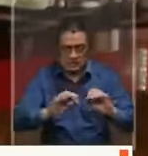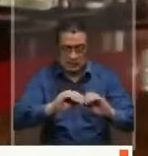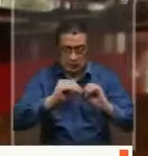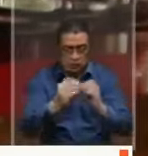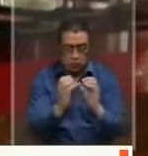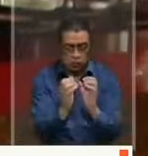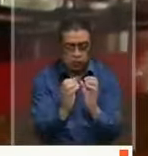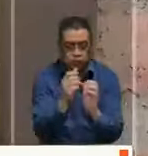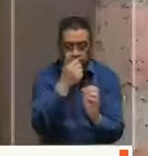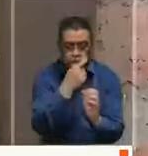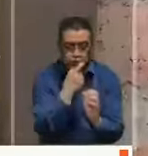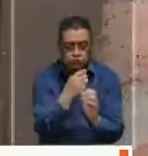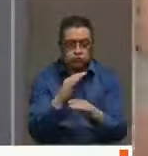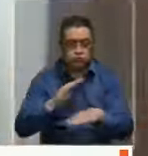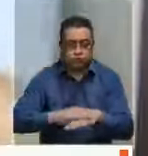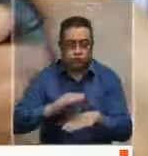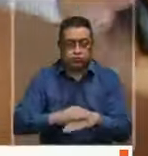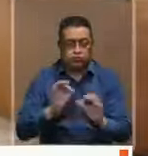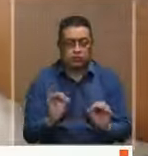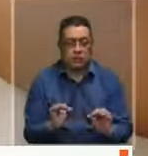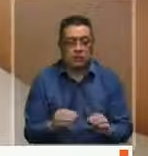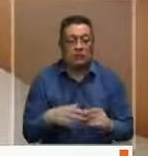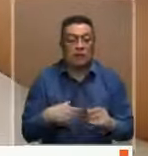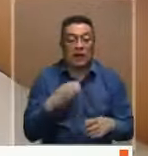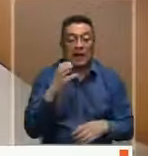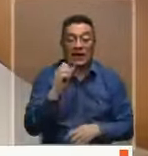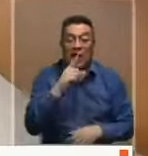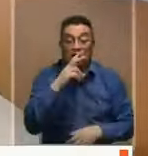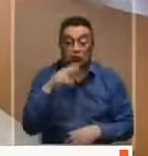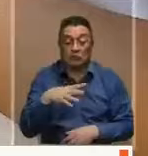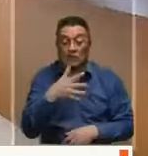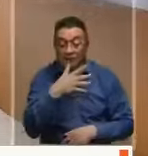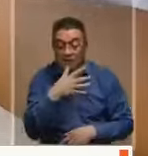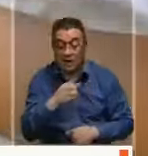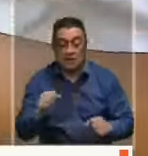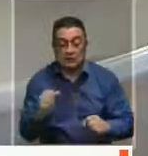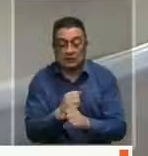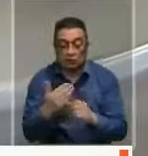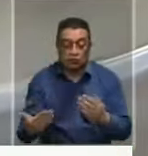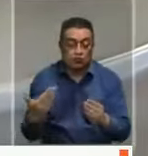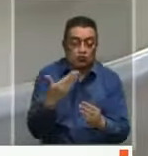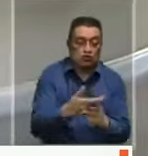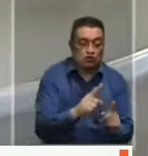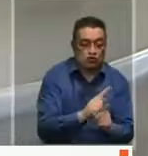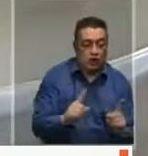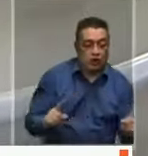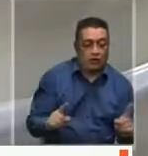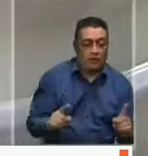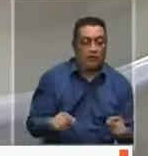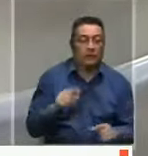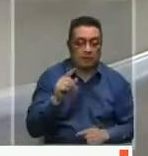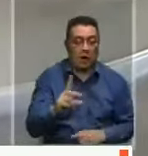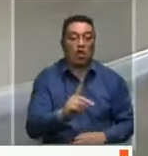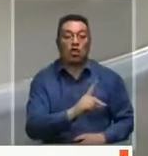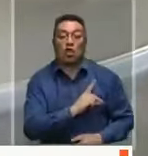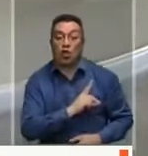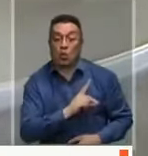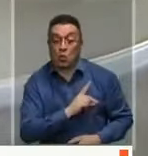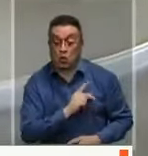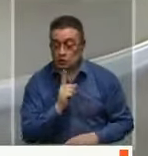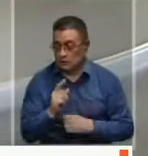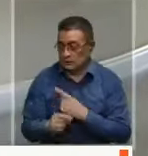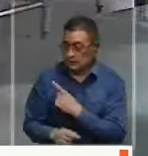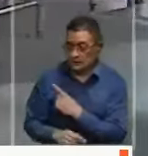mantenga ahí caliente. Se separa con un cartón la bebida para que no enfríe el sándwich. Volvamos a Duoc, ahí está la comida